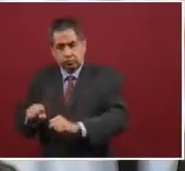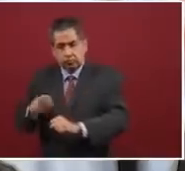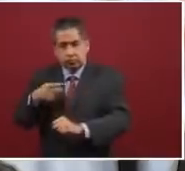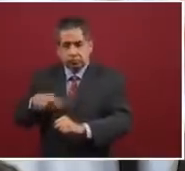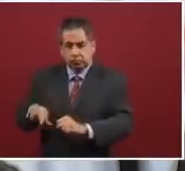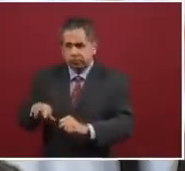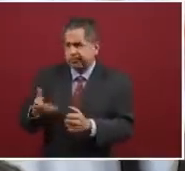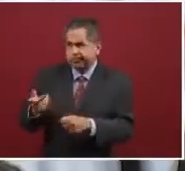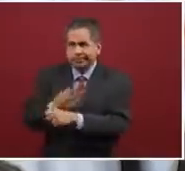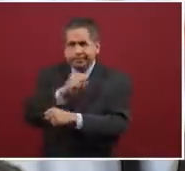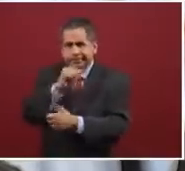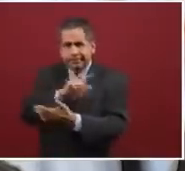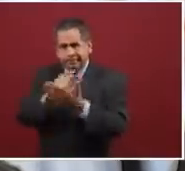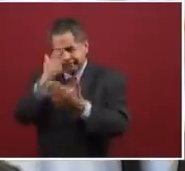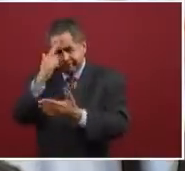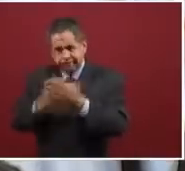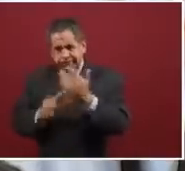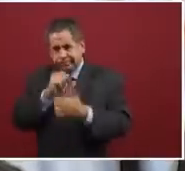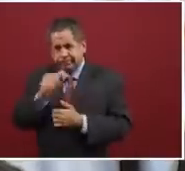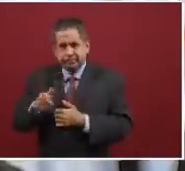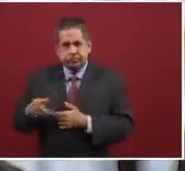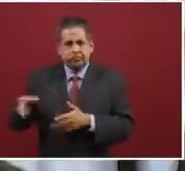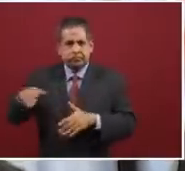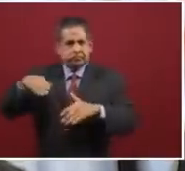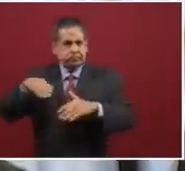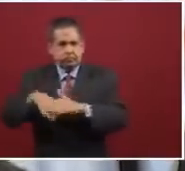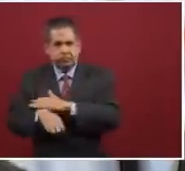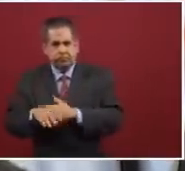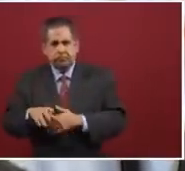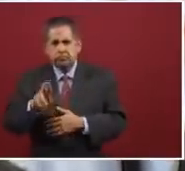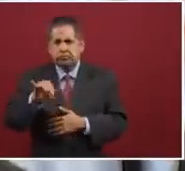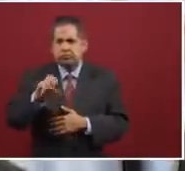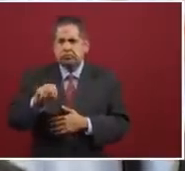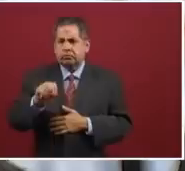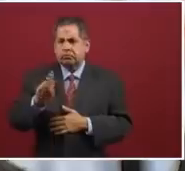están cometiendo ningún delito, es decir, no es ningún delito internarse en el río Bravo.